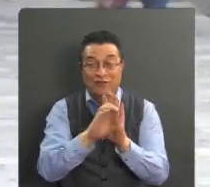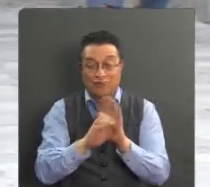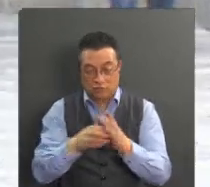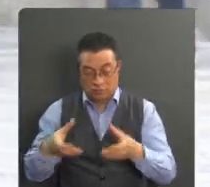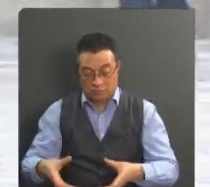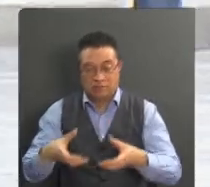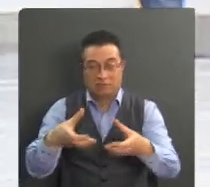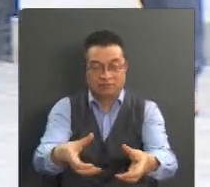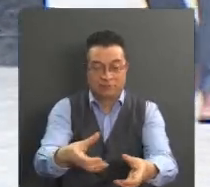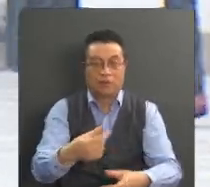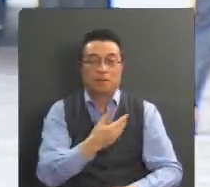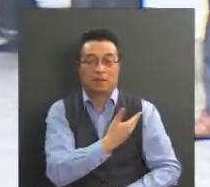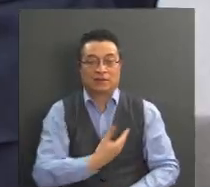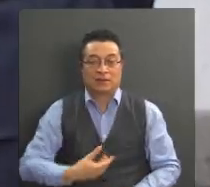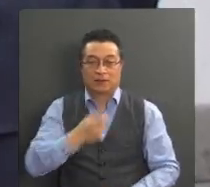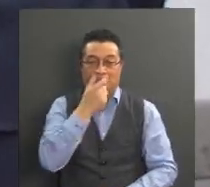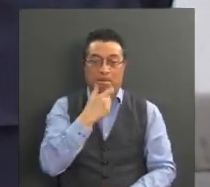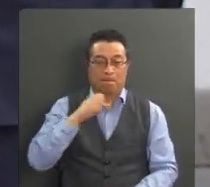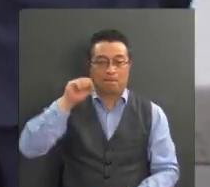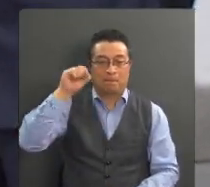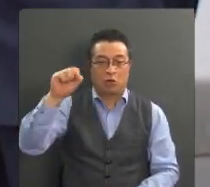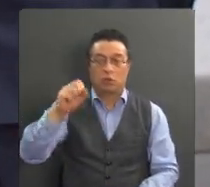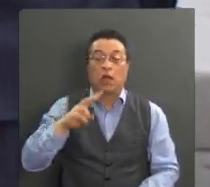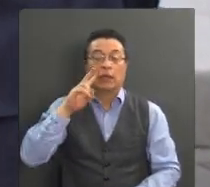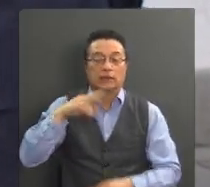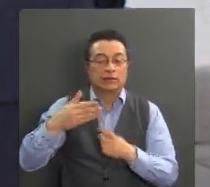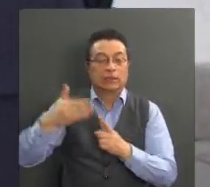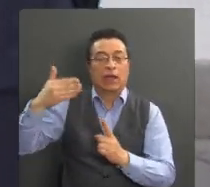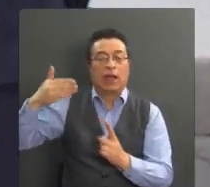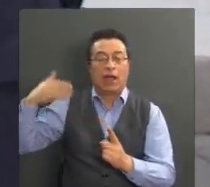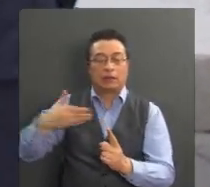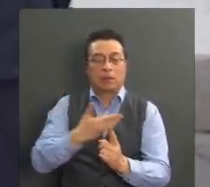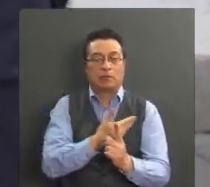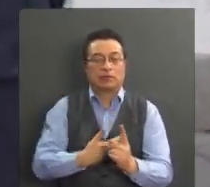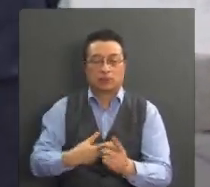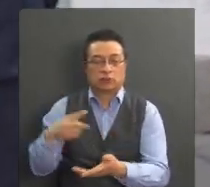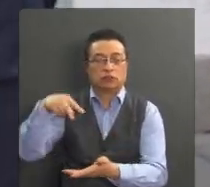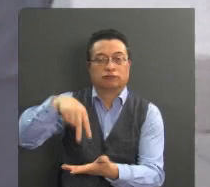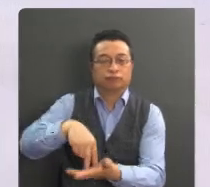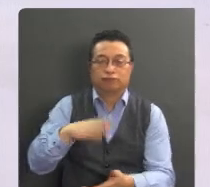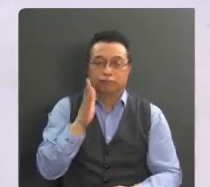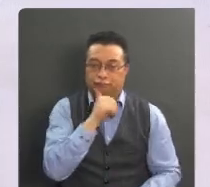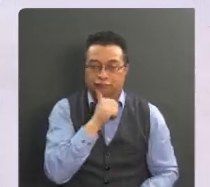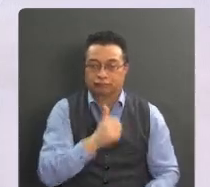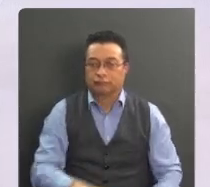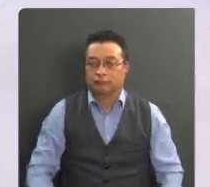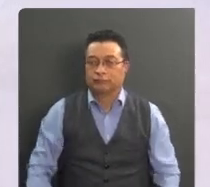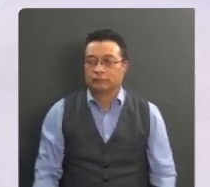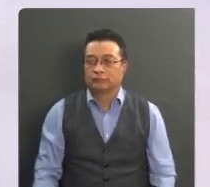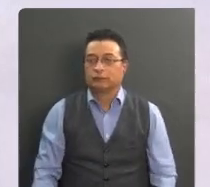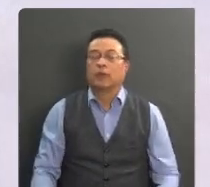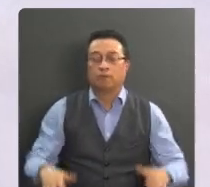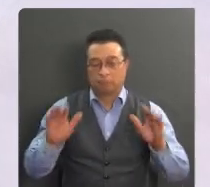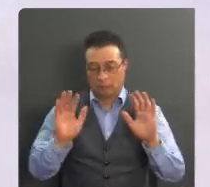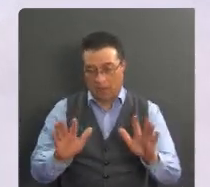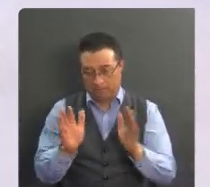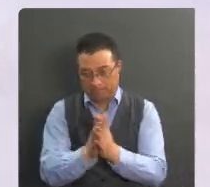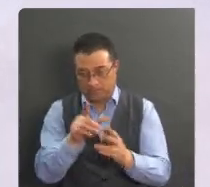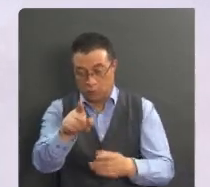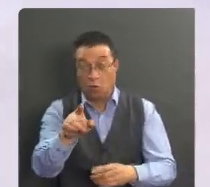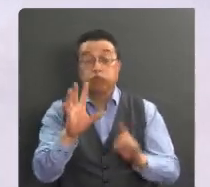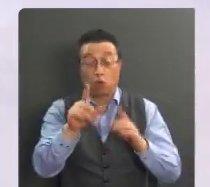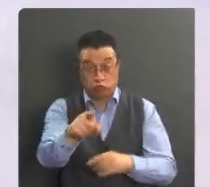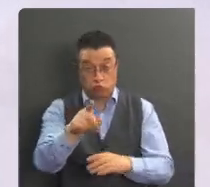al presidente Gabriel Boric sin sus antecesores presentes en la sede del Congreso. Ya, Ramón. ¿Tú irías a una fiesta